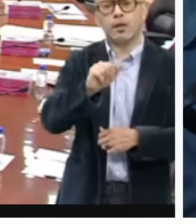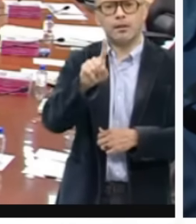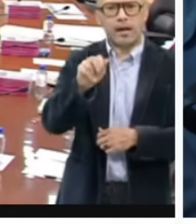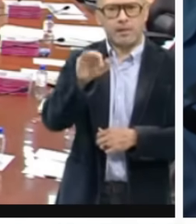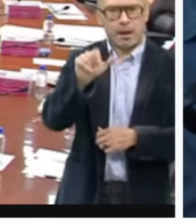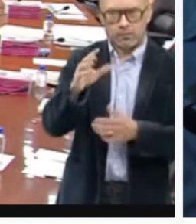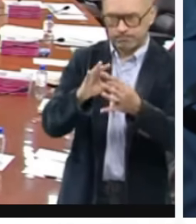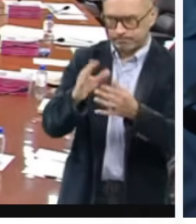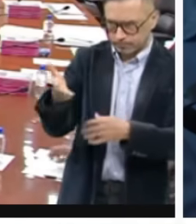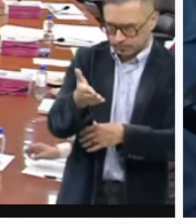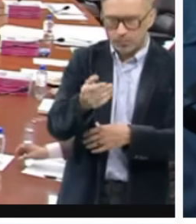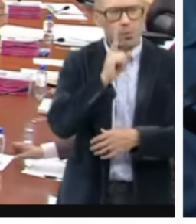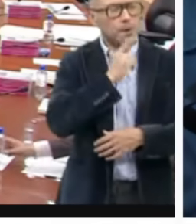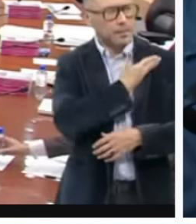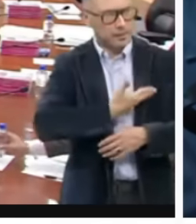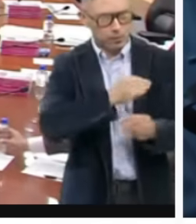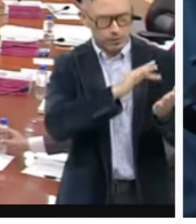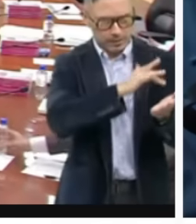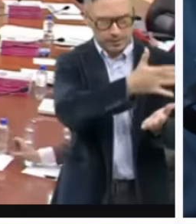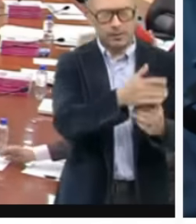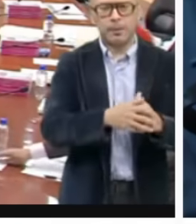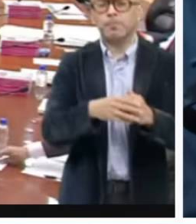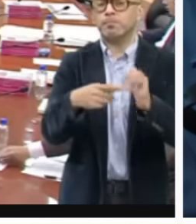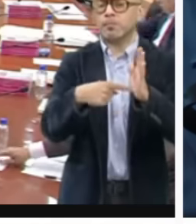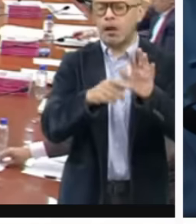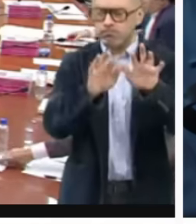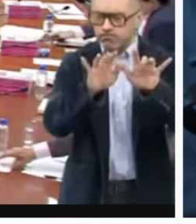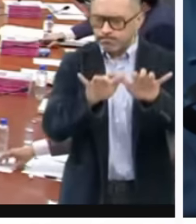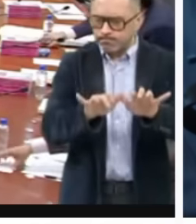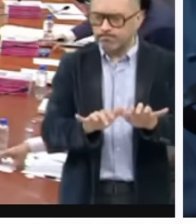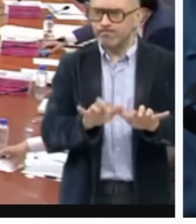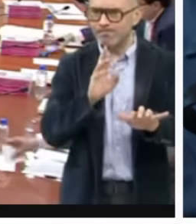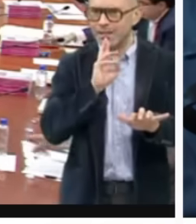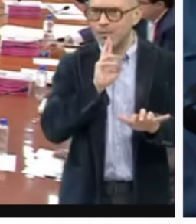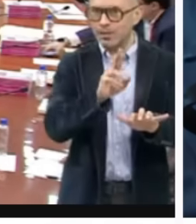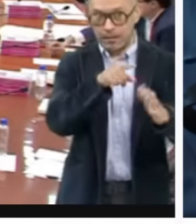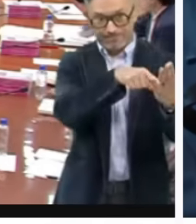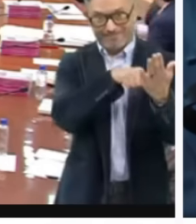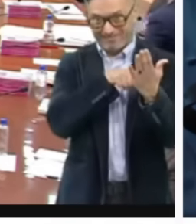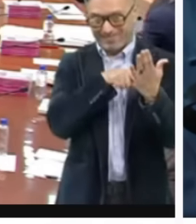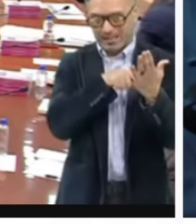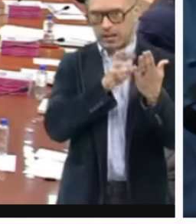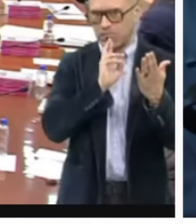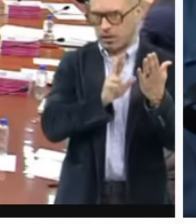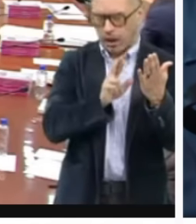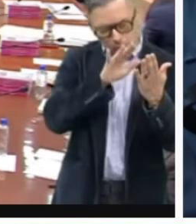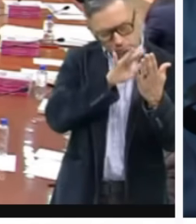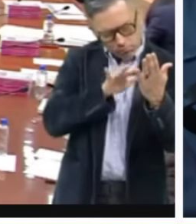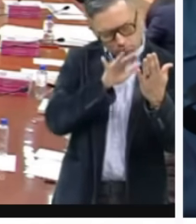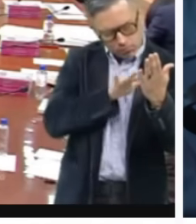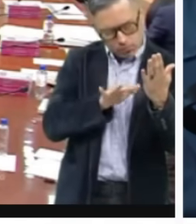gracias, presidenta. Pues he leído con atención esta respuesta que se nos presenta a una solicitud